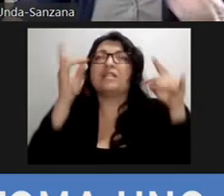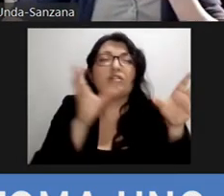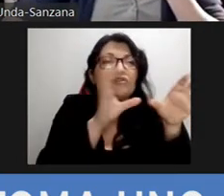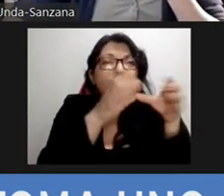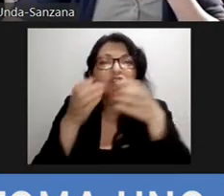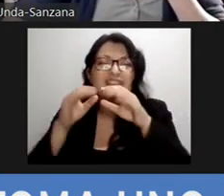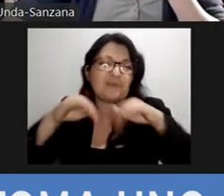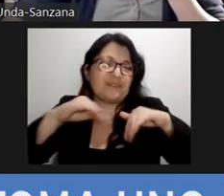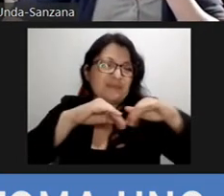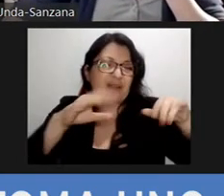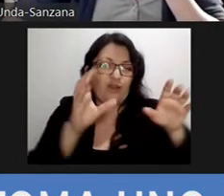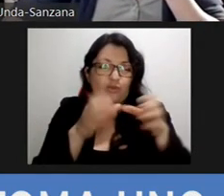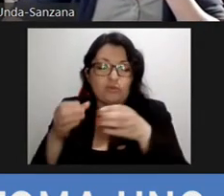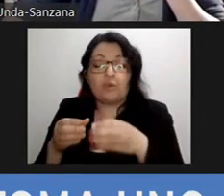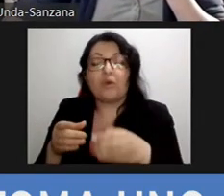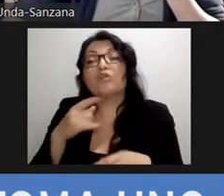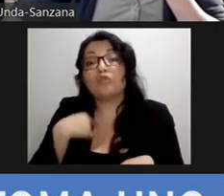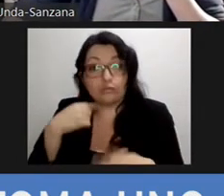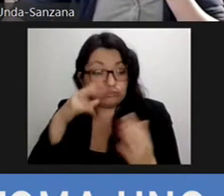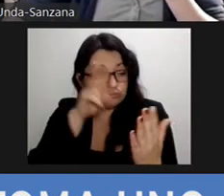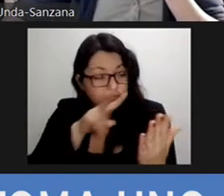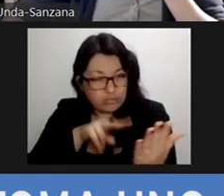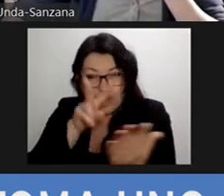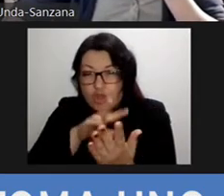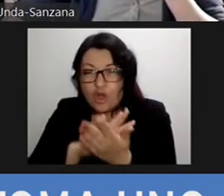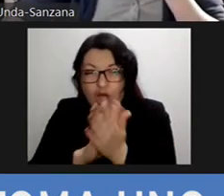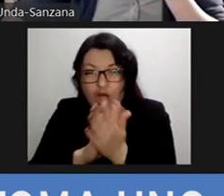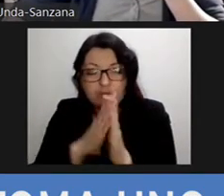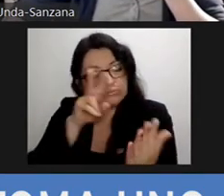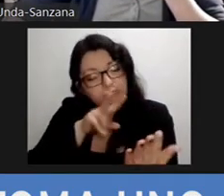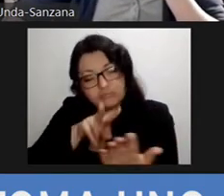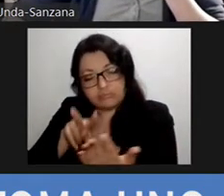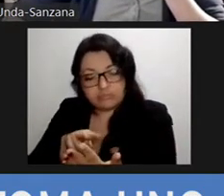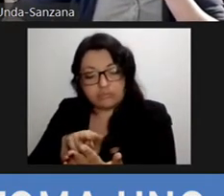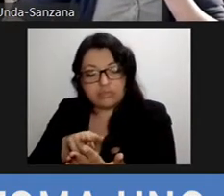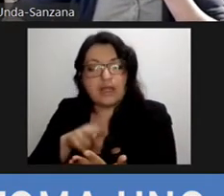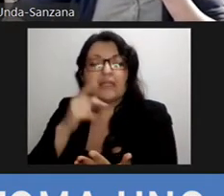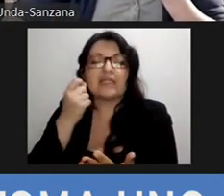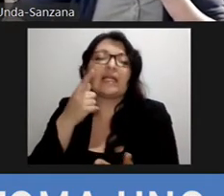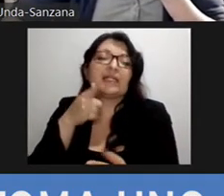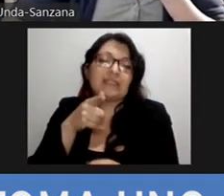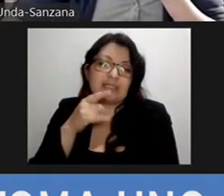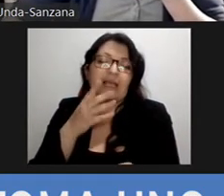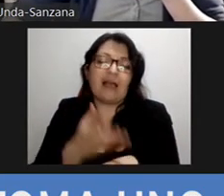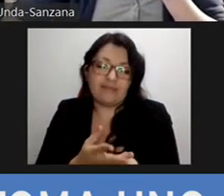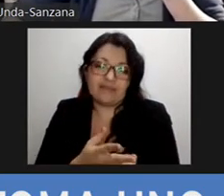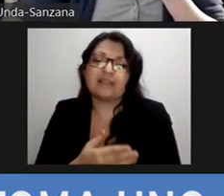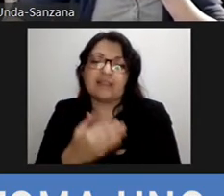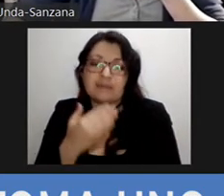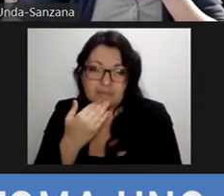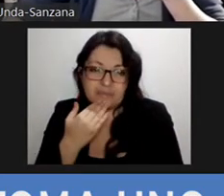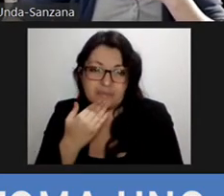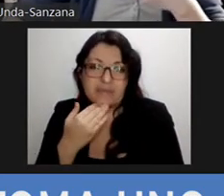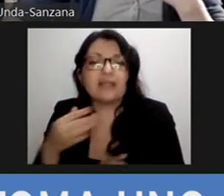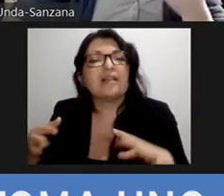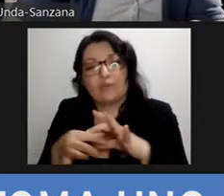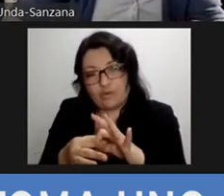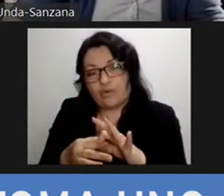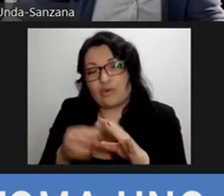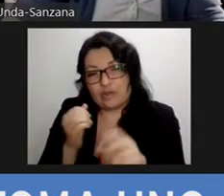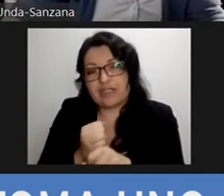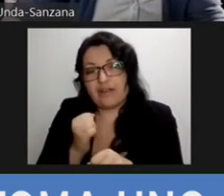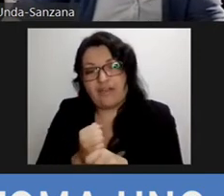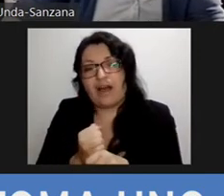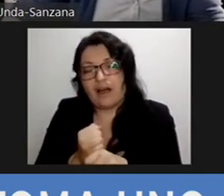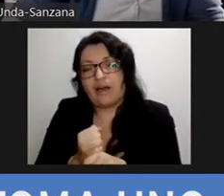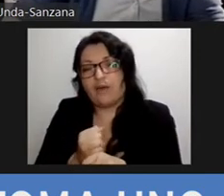espectroscópica. Y cuando estaba leyendo sobre esto, me di cuenta de que entonces seguramente habría algunas referencias al trabajo hecho por